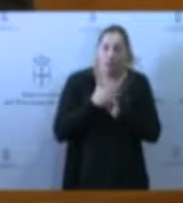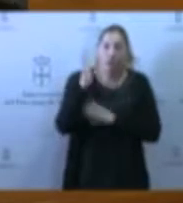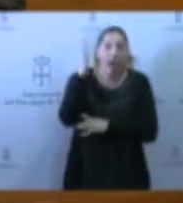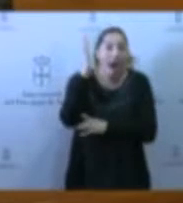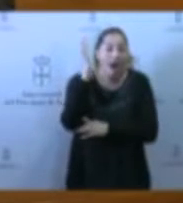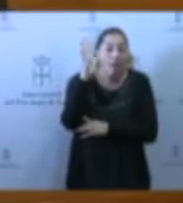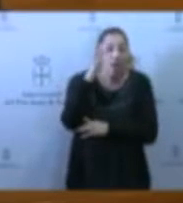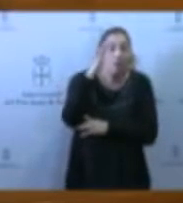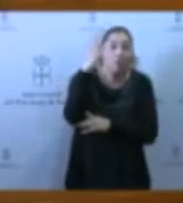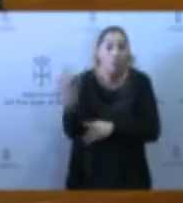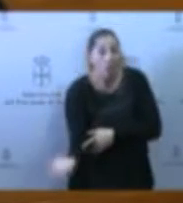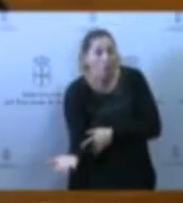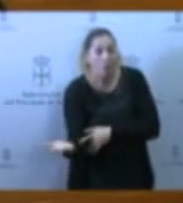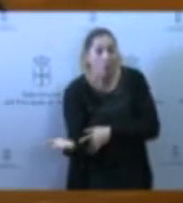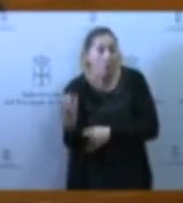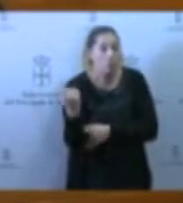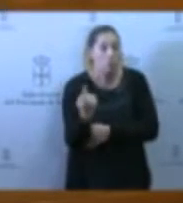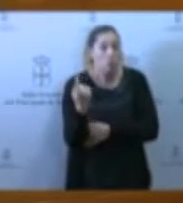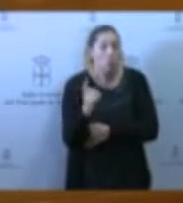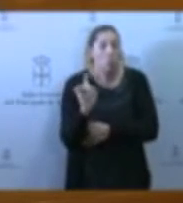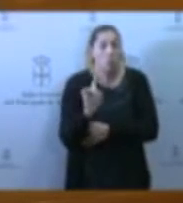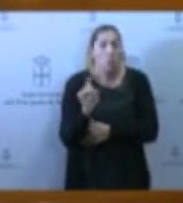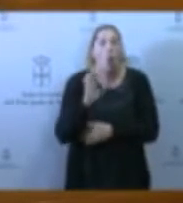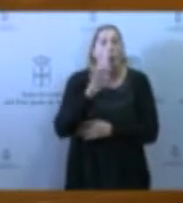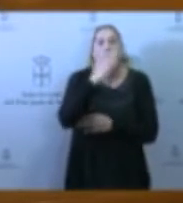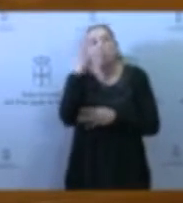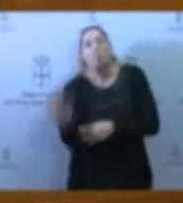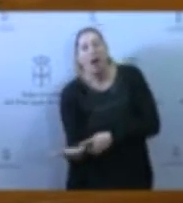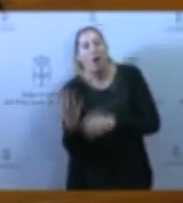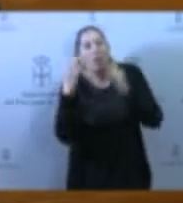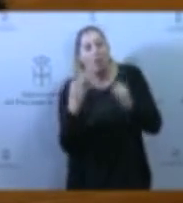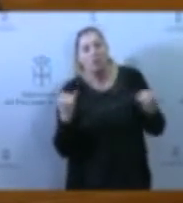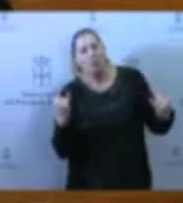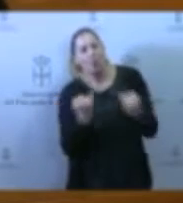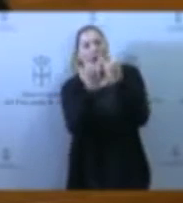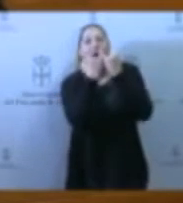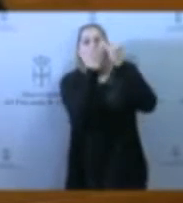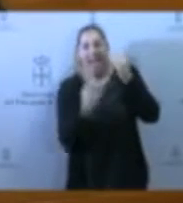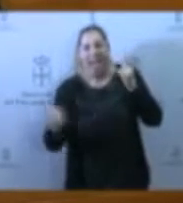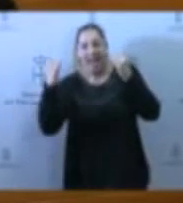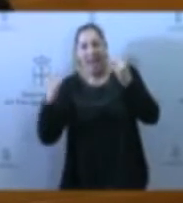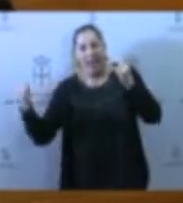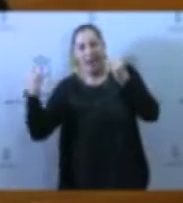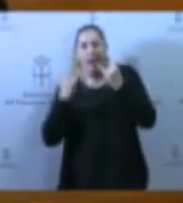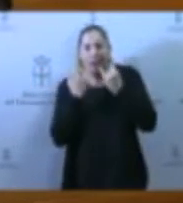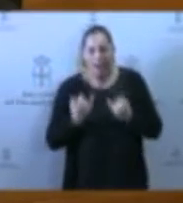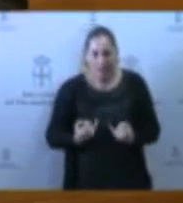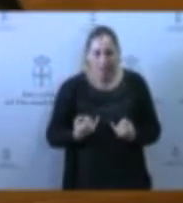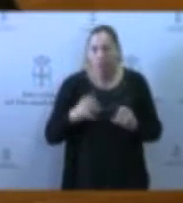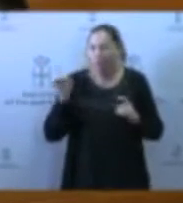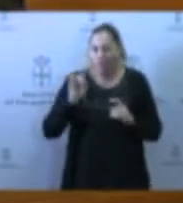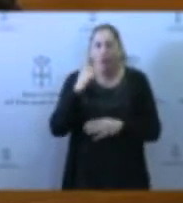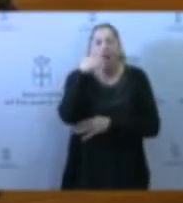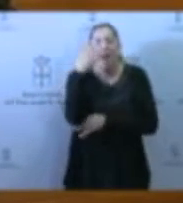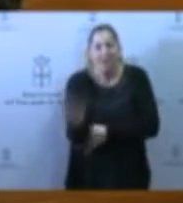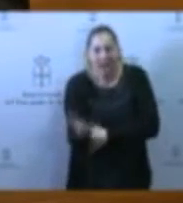solo se caen, se piensa sobre tendidos eléctricos, pero que no, sino que se caen y además ruedan y que sobre las carreteras y las